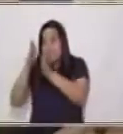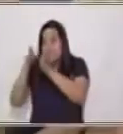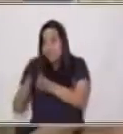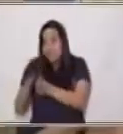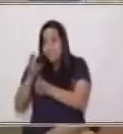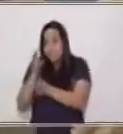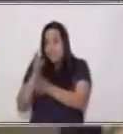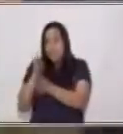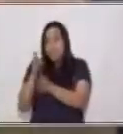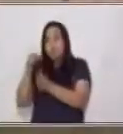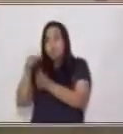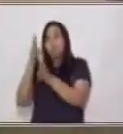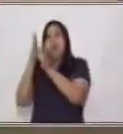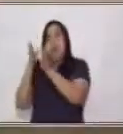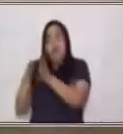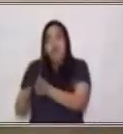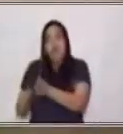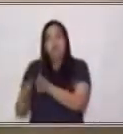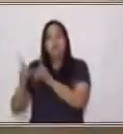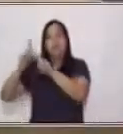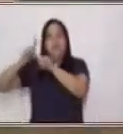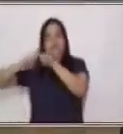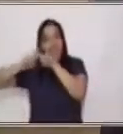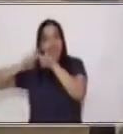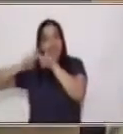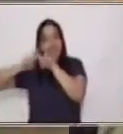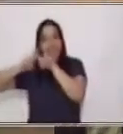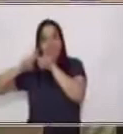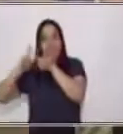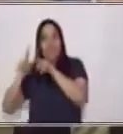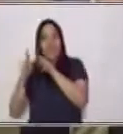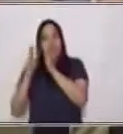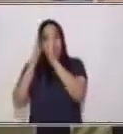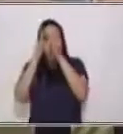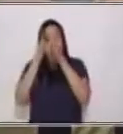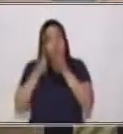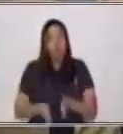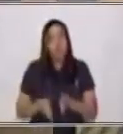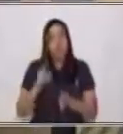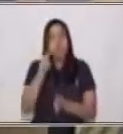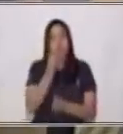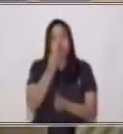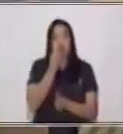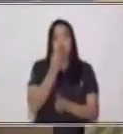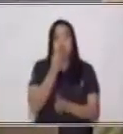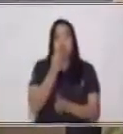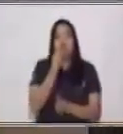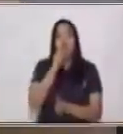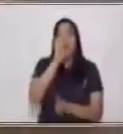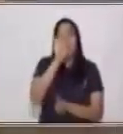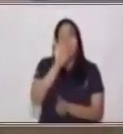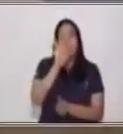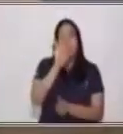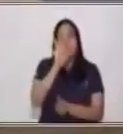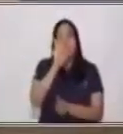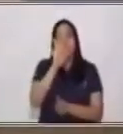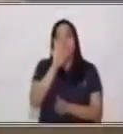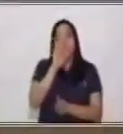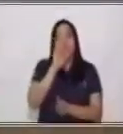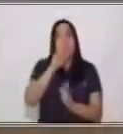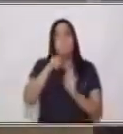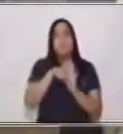forma es muy importante porque ¿cómo vamos a resolver este sistema utilizando matriz inversa? Vamos